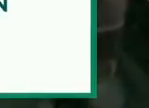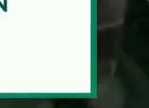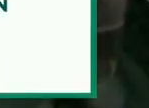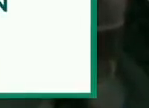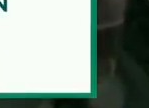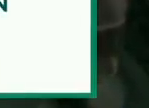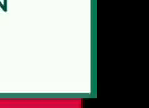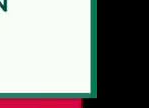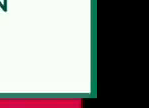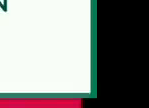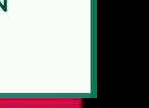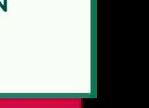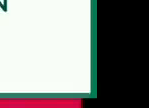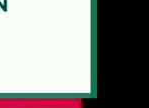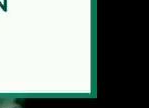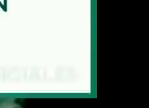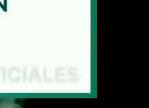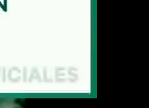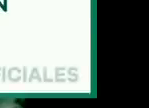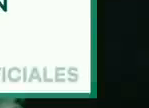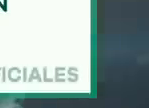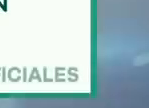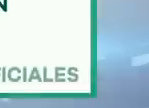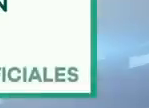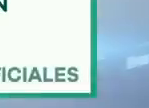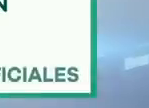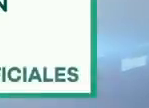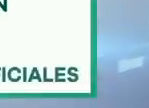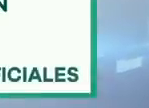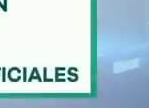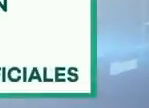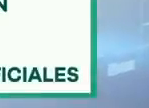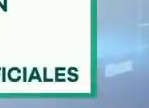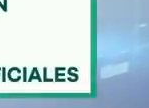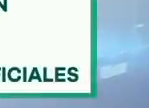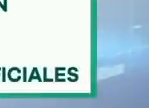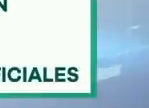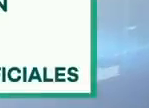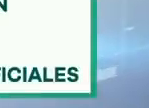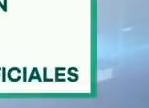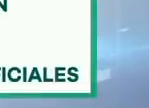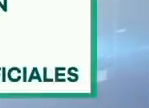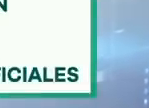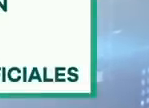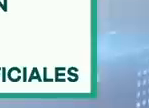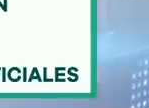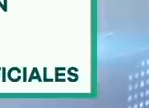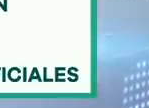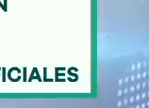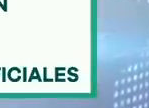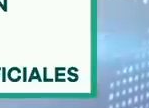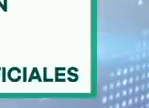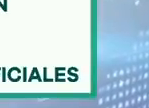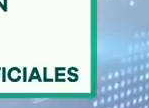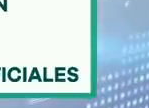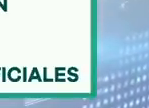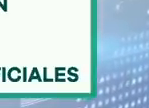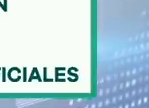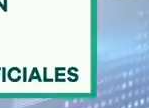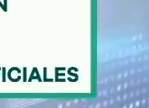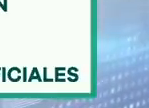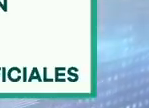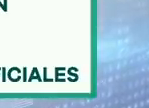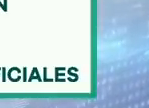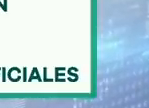de prevención, no hacerse eco de información falsa y mantenerse al tanto de lo que ocurre a través de los canales oficiales del